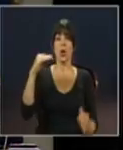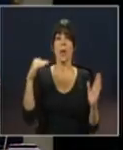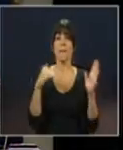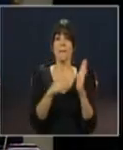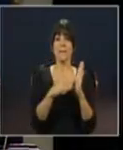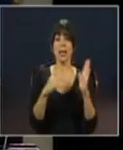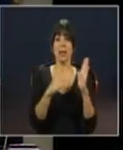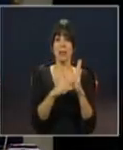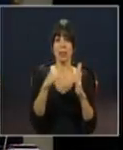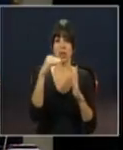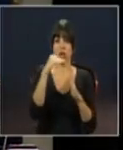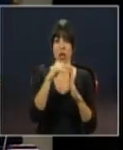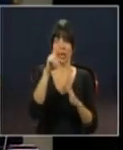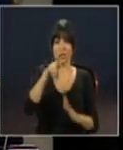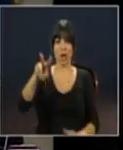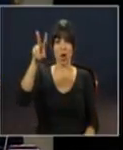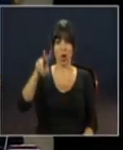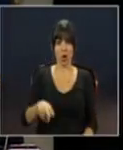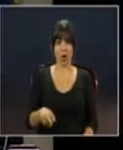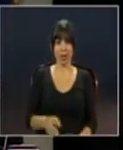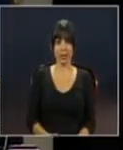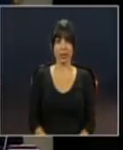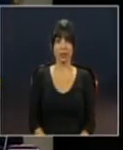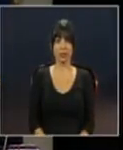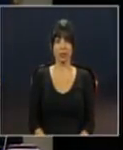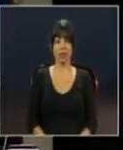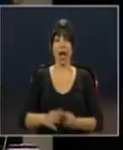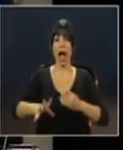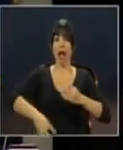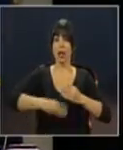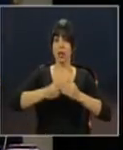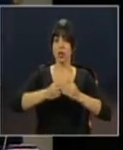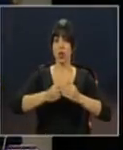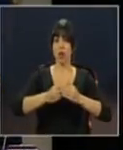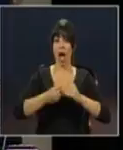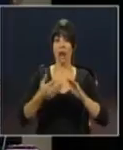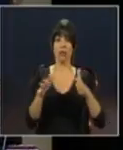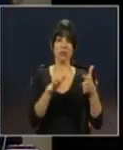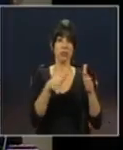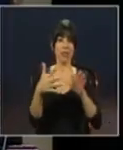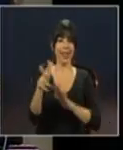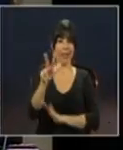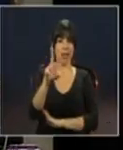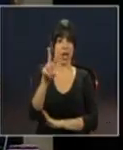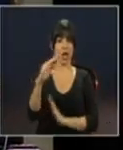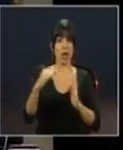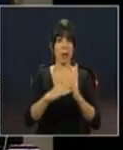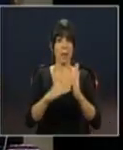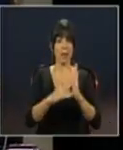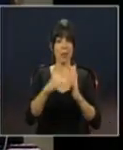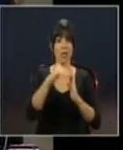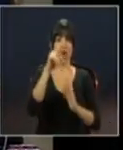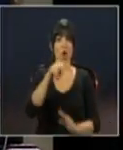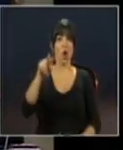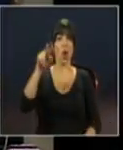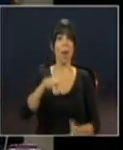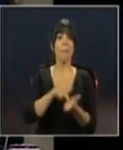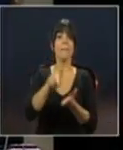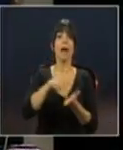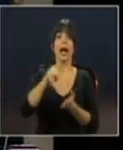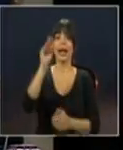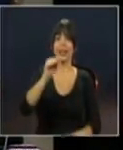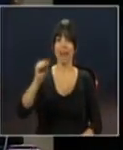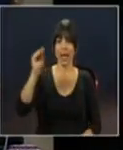141.000 millones de colones. Adicionalmente, cerca de 32.000 millones de colones de pago de